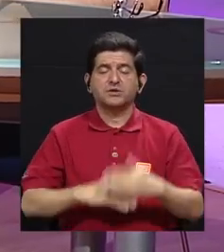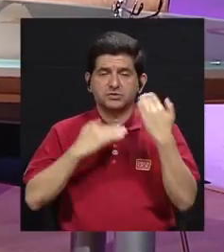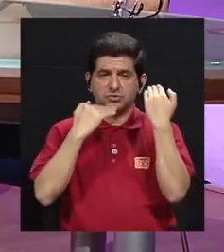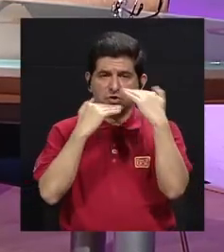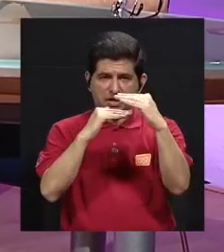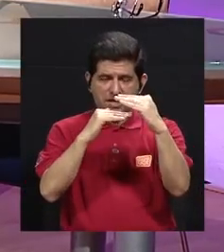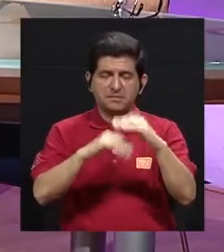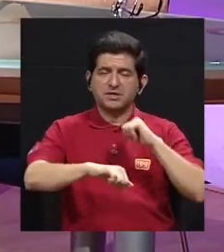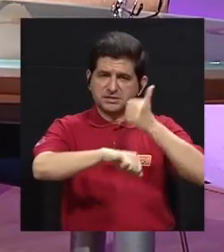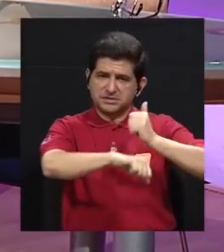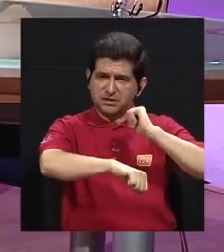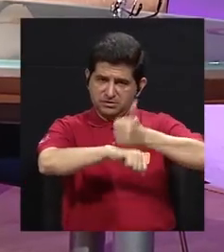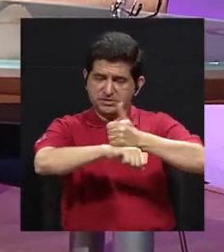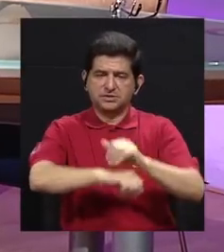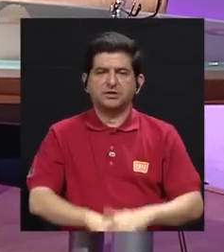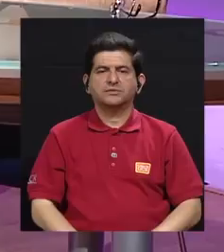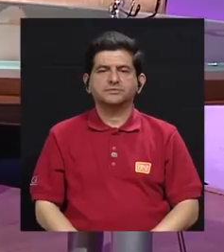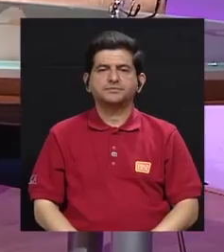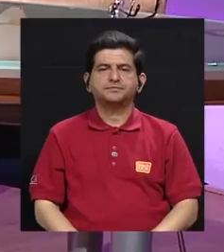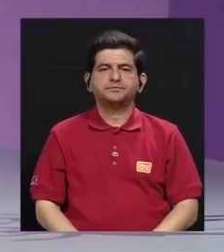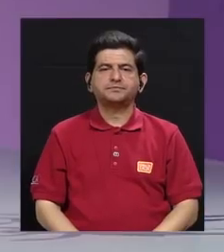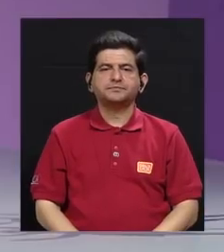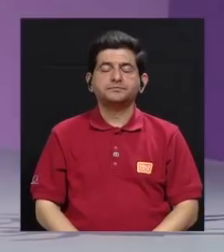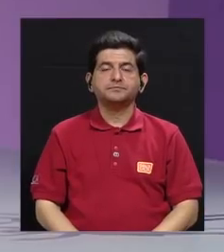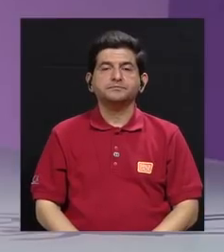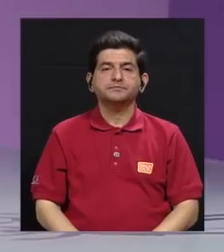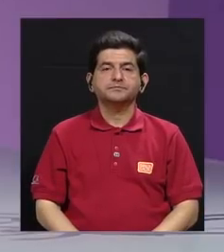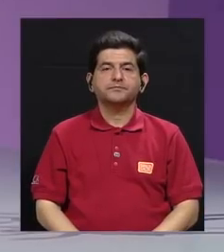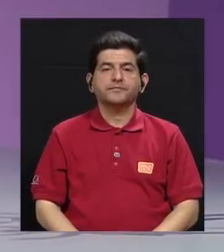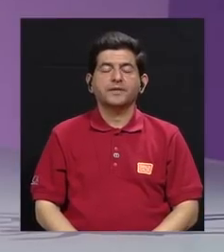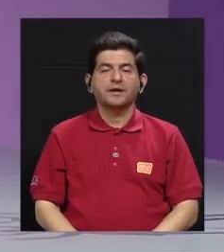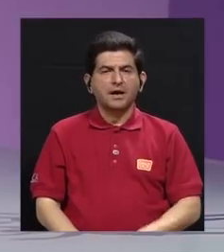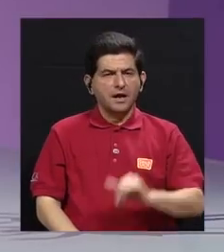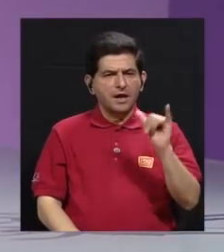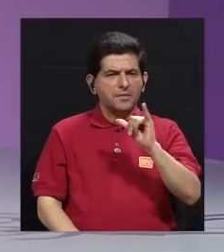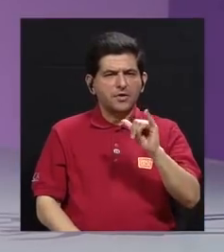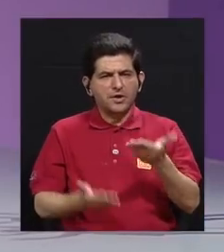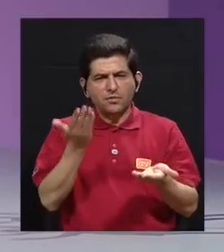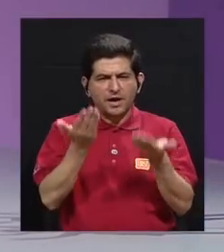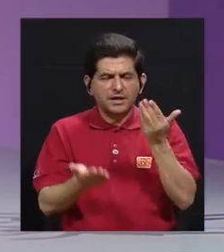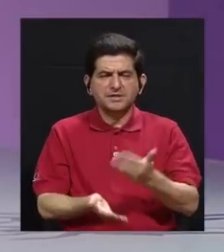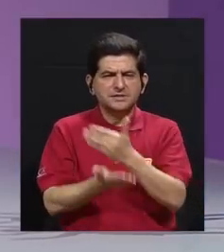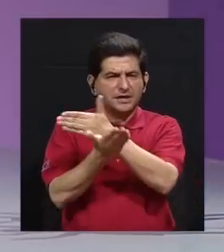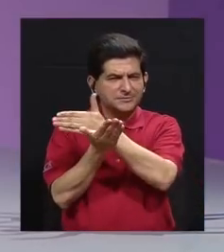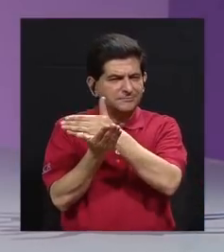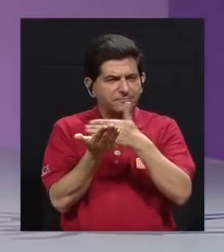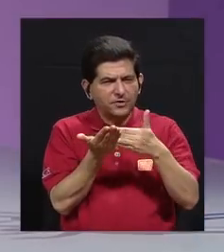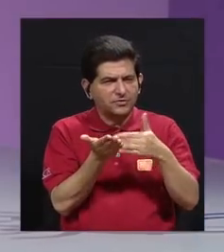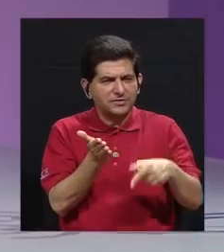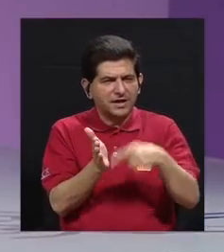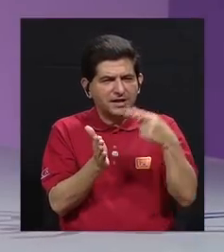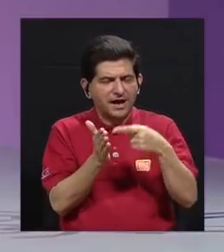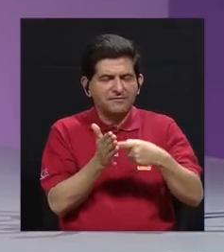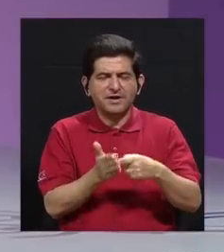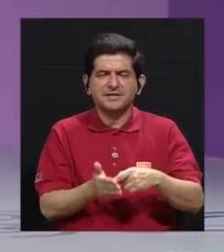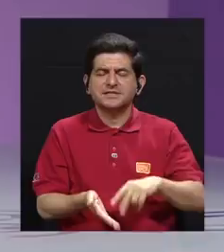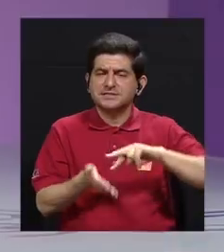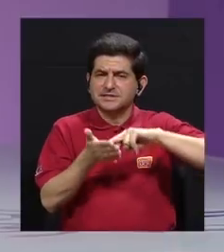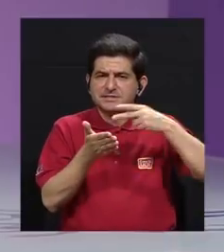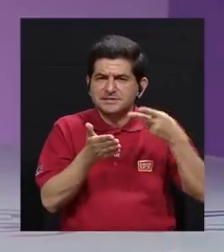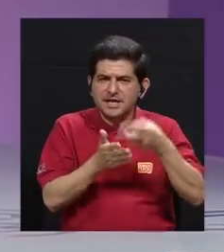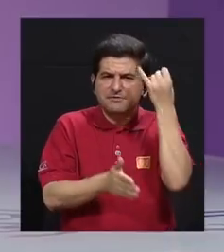de esas fronteras también impuestas. Y en ese sentido, digamos, también de fronteras y fronteras a